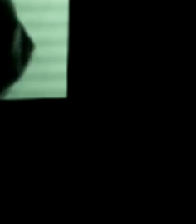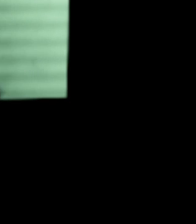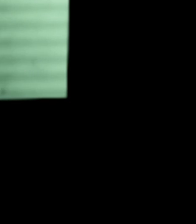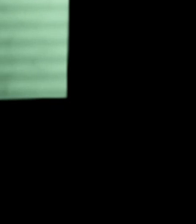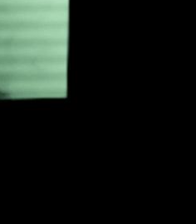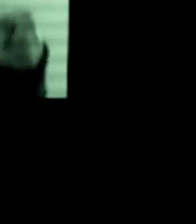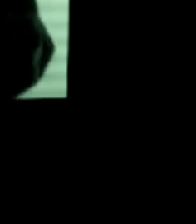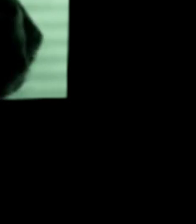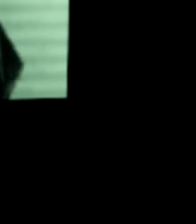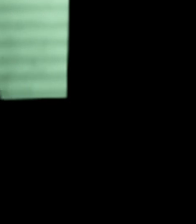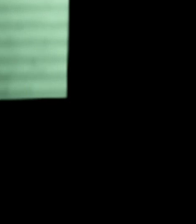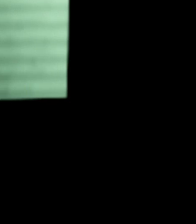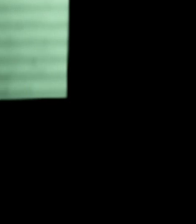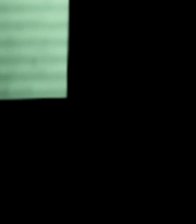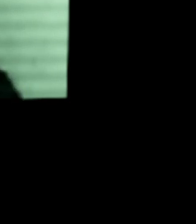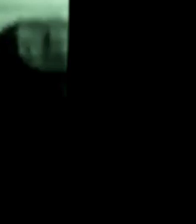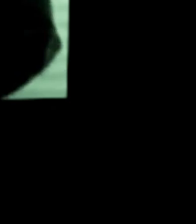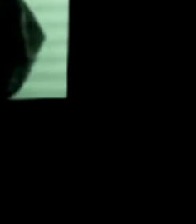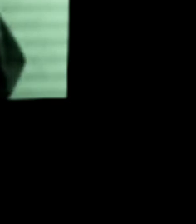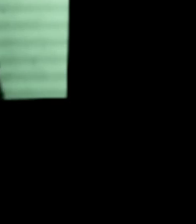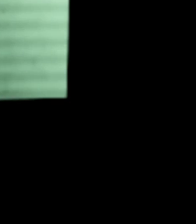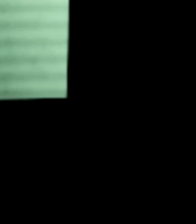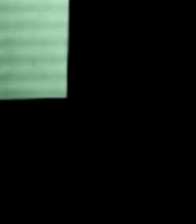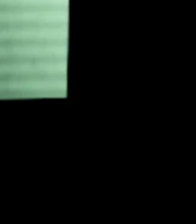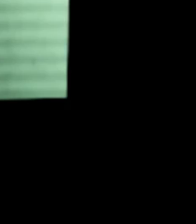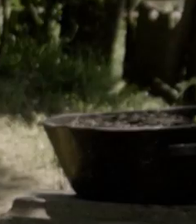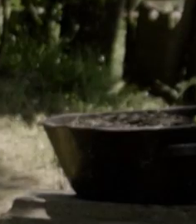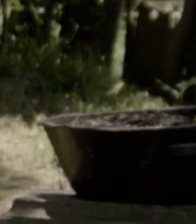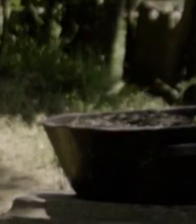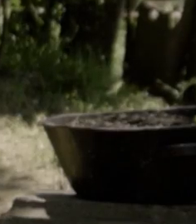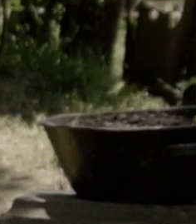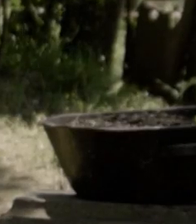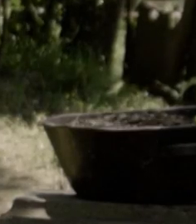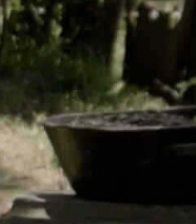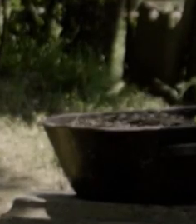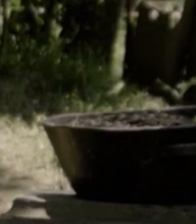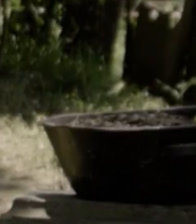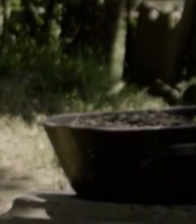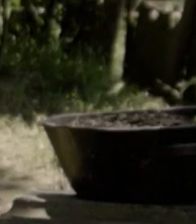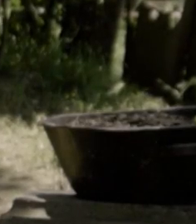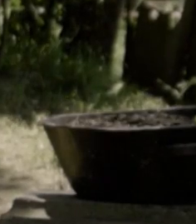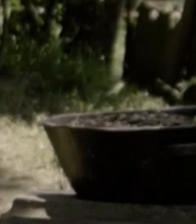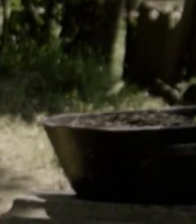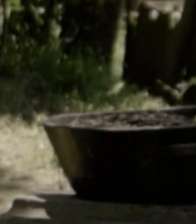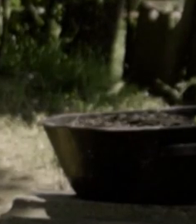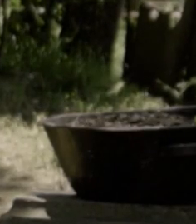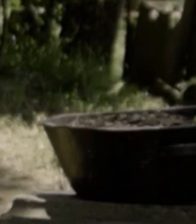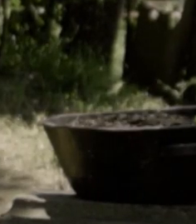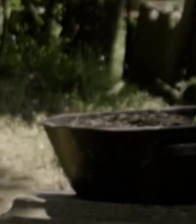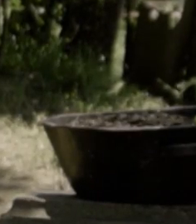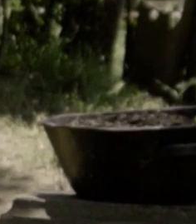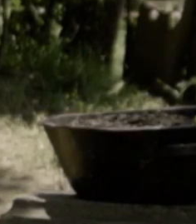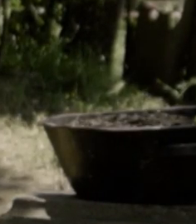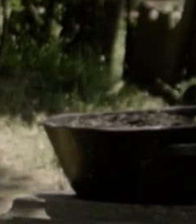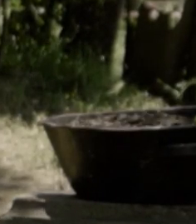eso depende de los trabajadores fue muy importante lo de mujica porque se sensibilizó